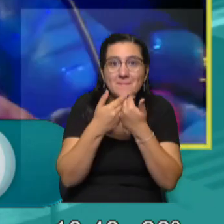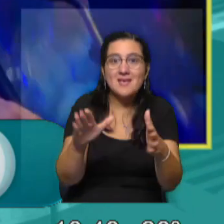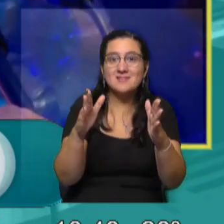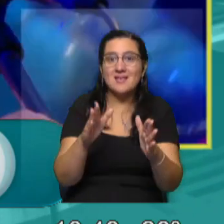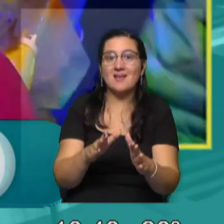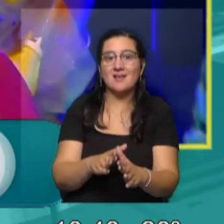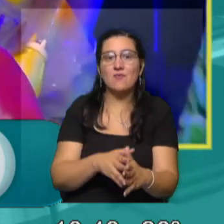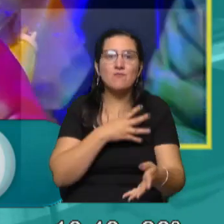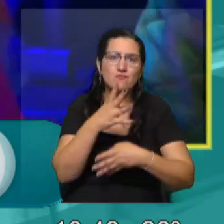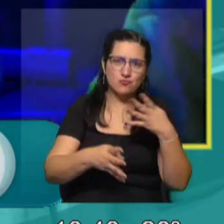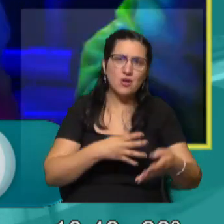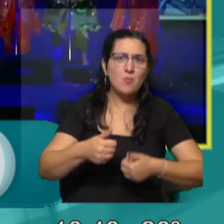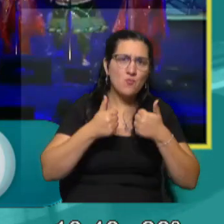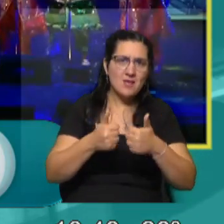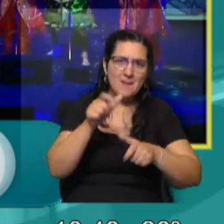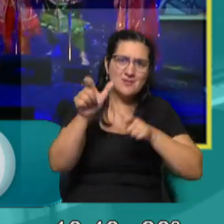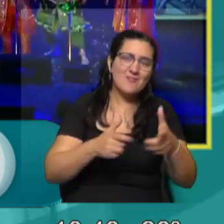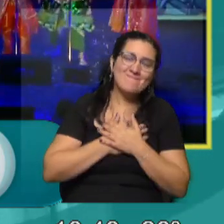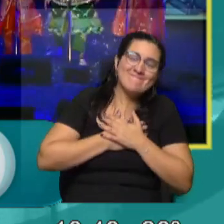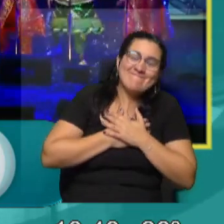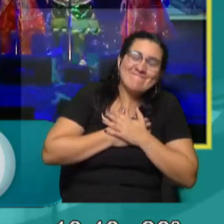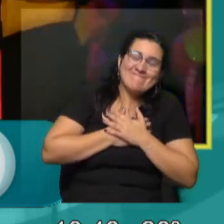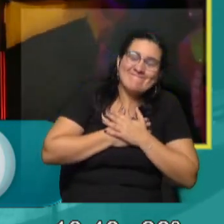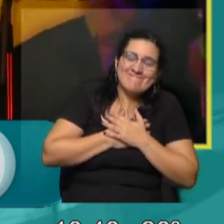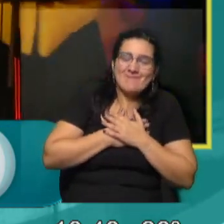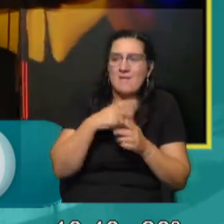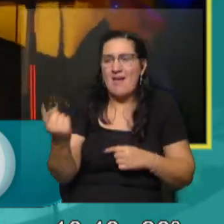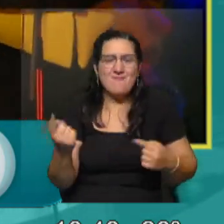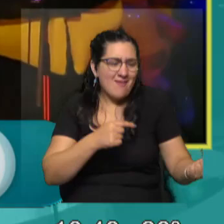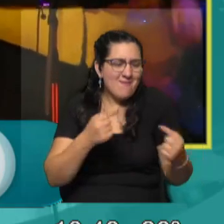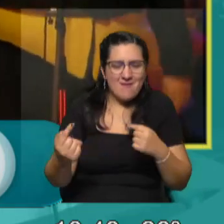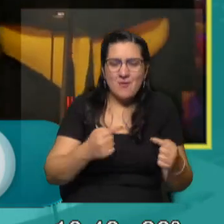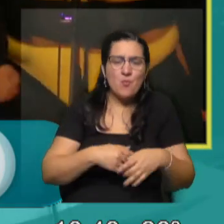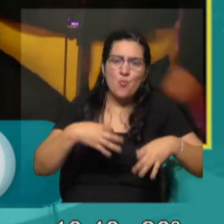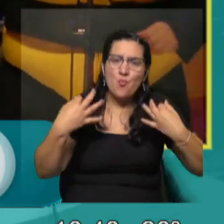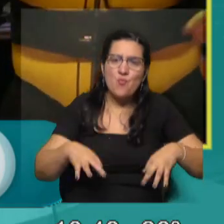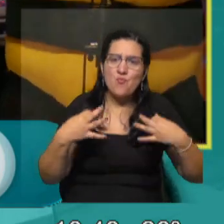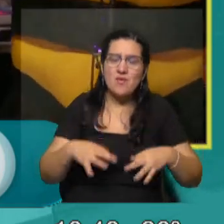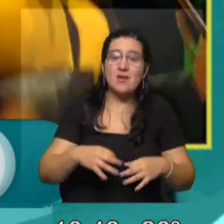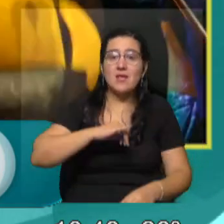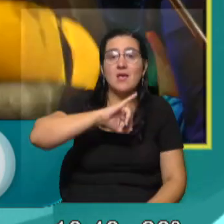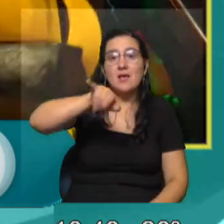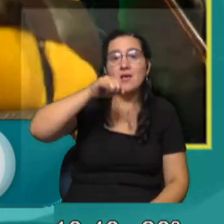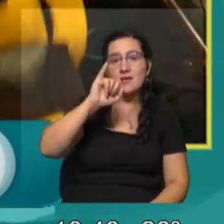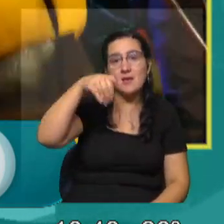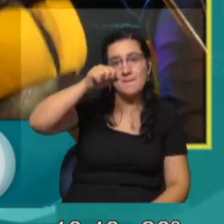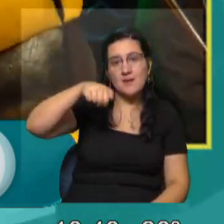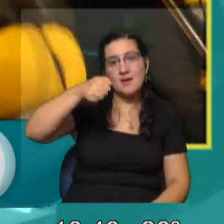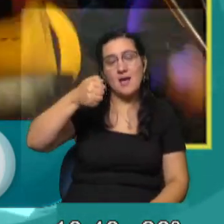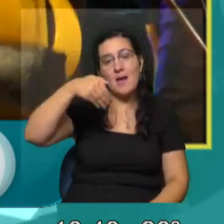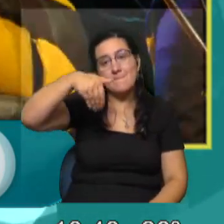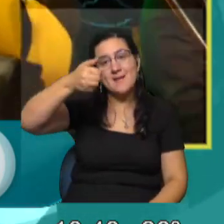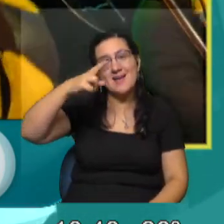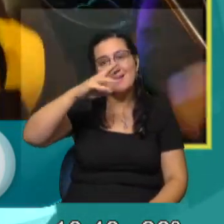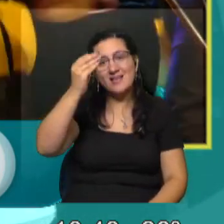va, funciona muy bien, la gente la quiere mucho, hay un ida y vuelta muy grande. Ximena Márquez está muy bien haciendo